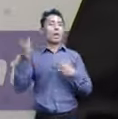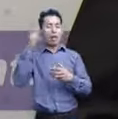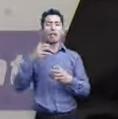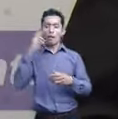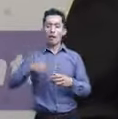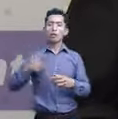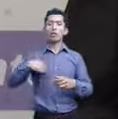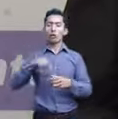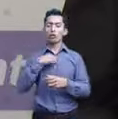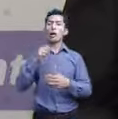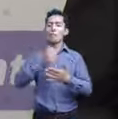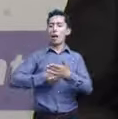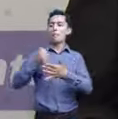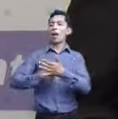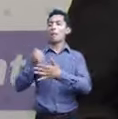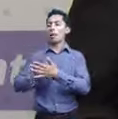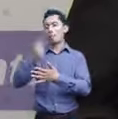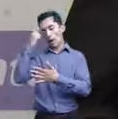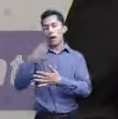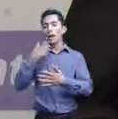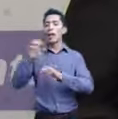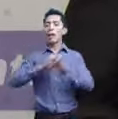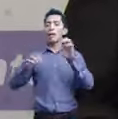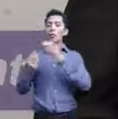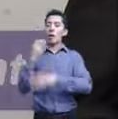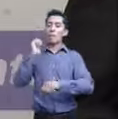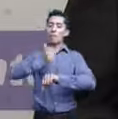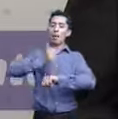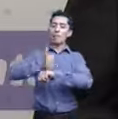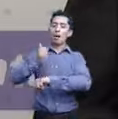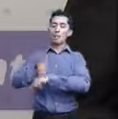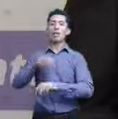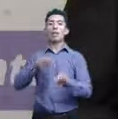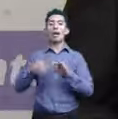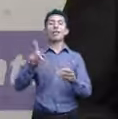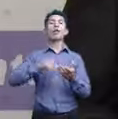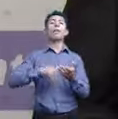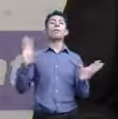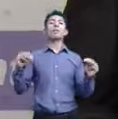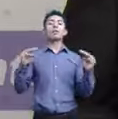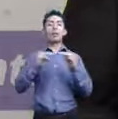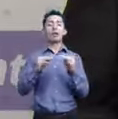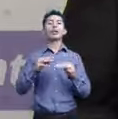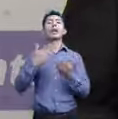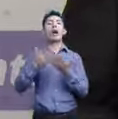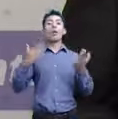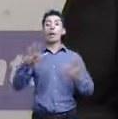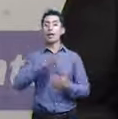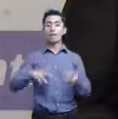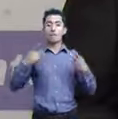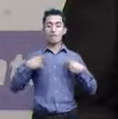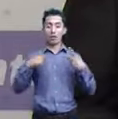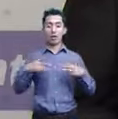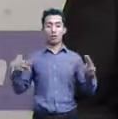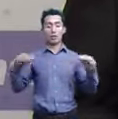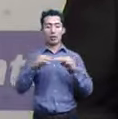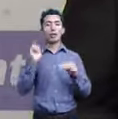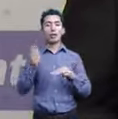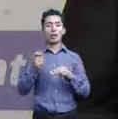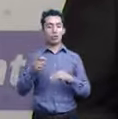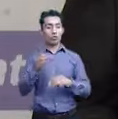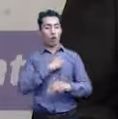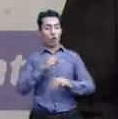y vamos a tocar esas puertas para que lleguen las empresas y el empleo a Mixquiahuala. Hoy la ciudadanía de Mixquiahuala no